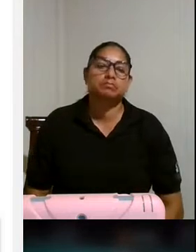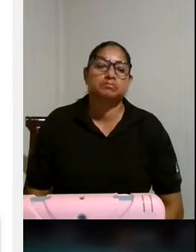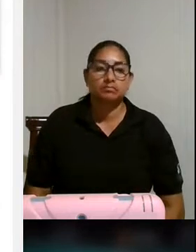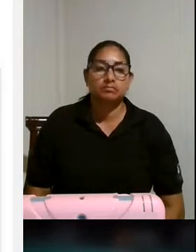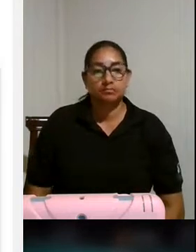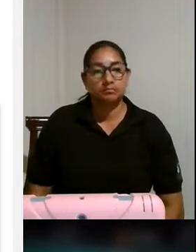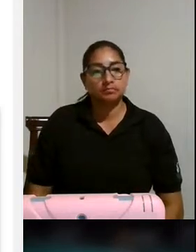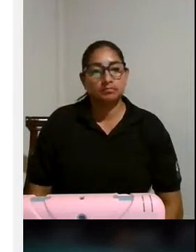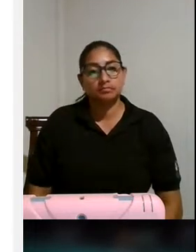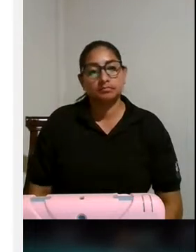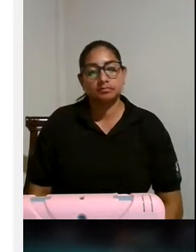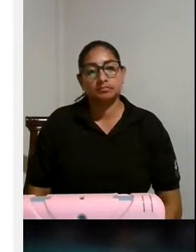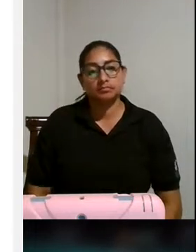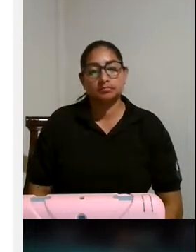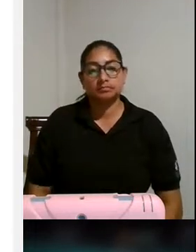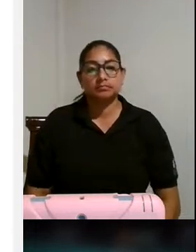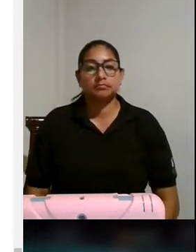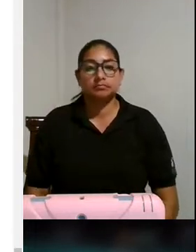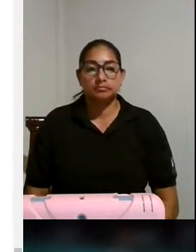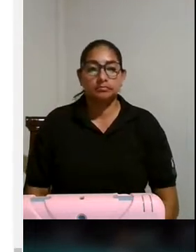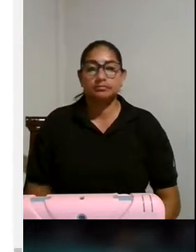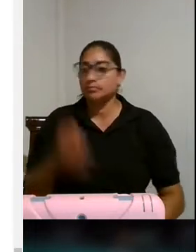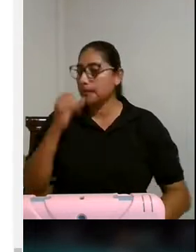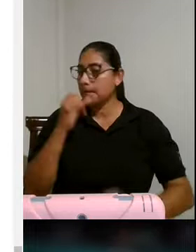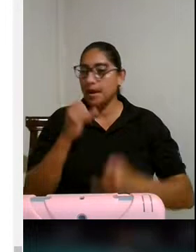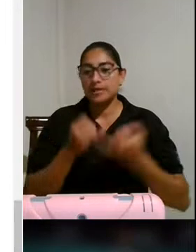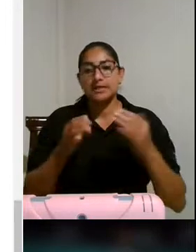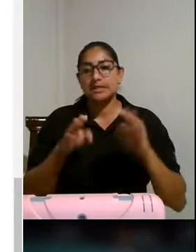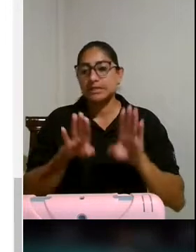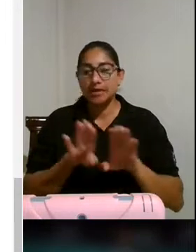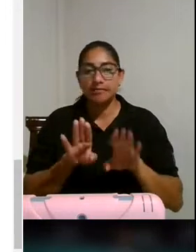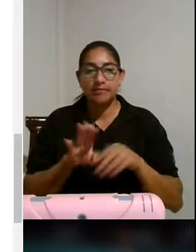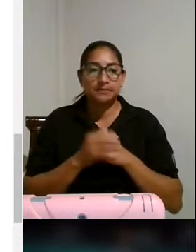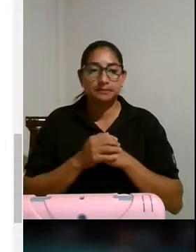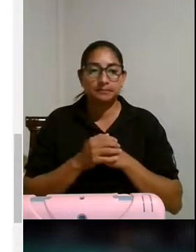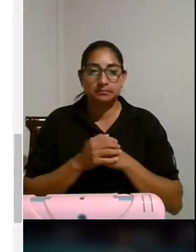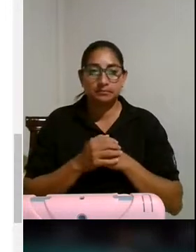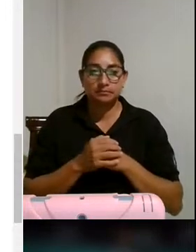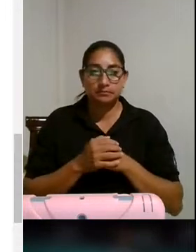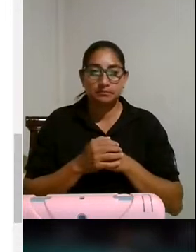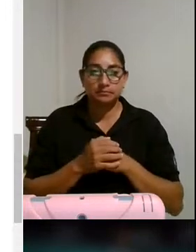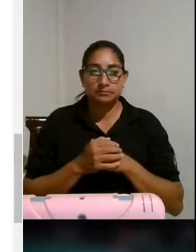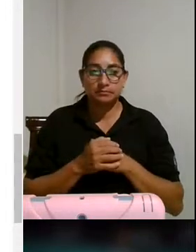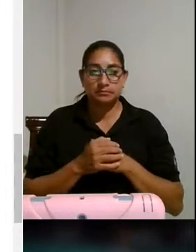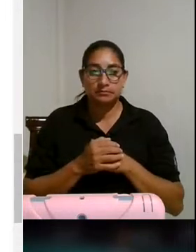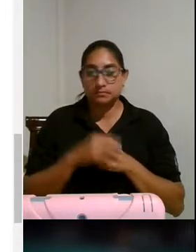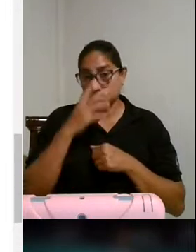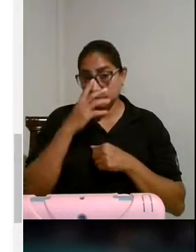Y para hacer el cierre, digamos, de esta idea derivada,